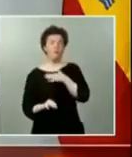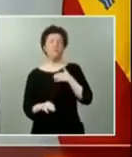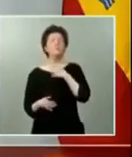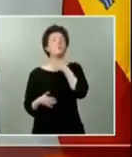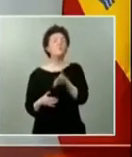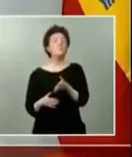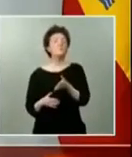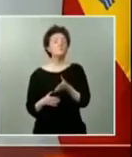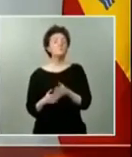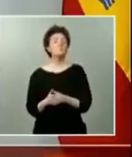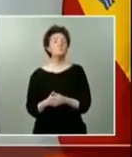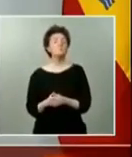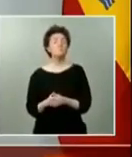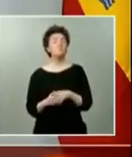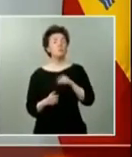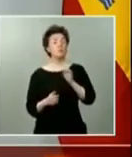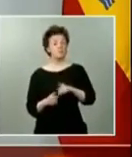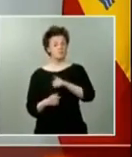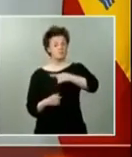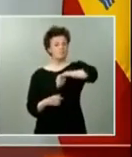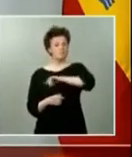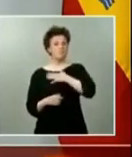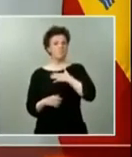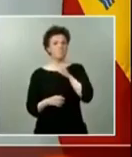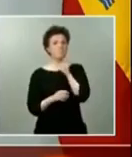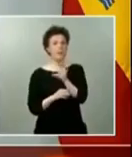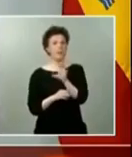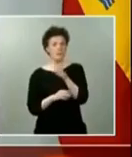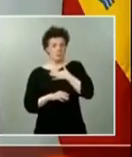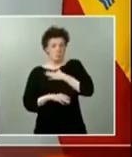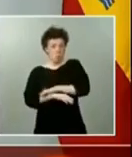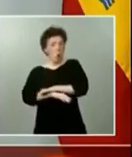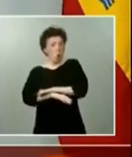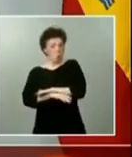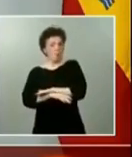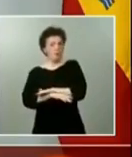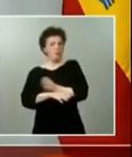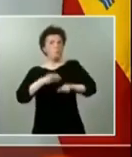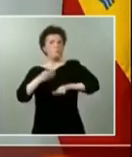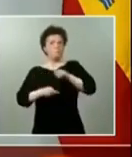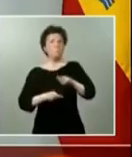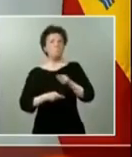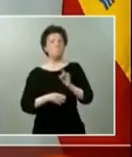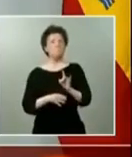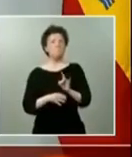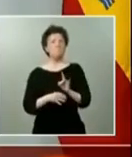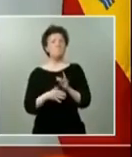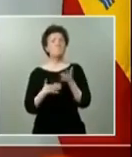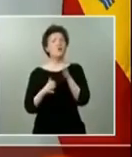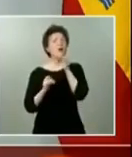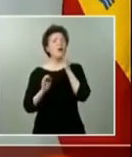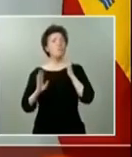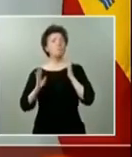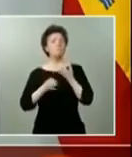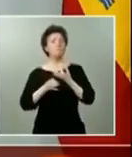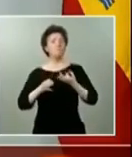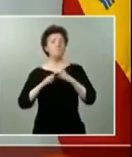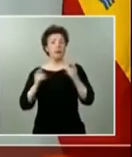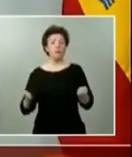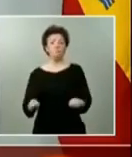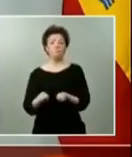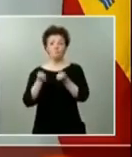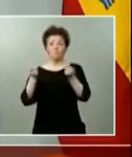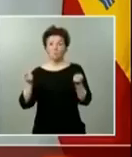que también en nuestro país, y este Gobierno lo está haciendo, es el momento de impulsar los